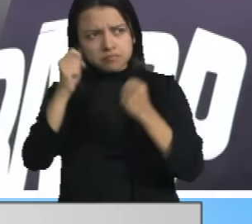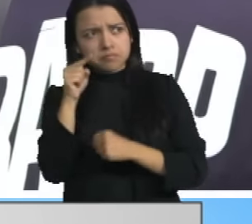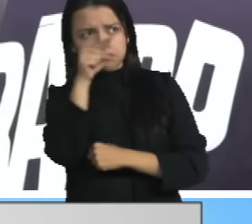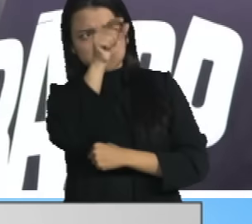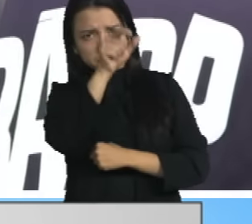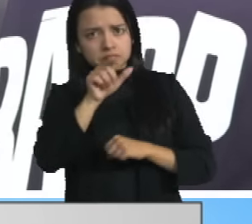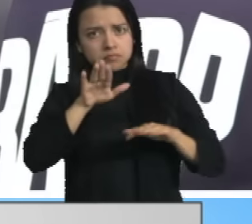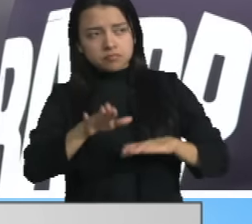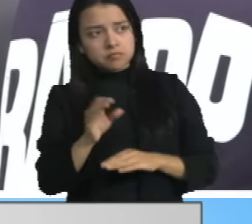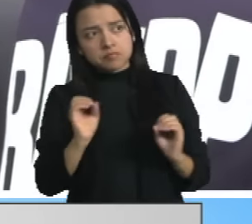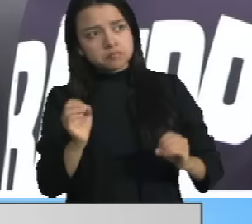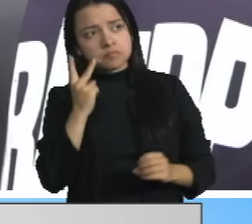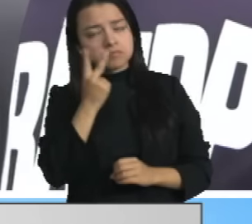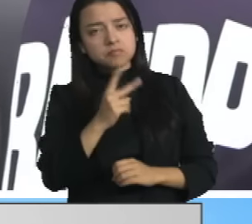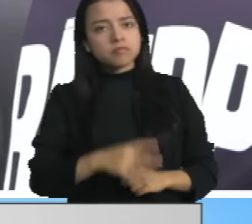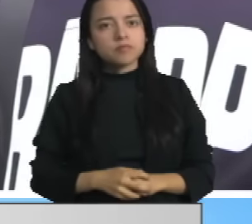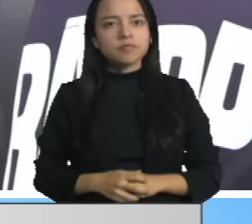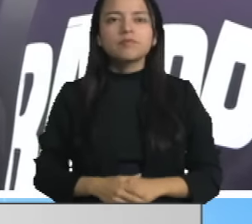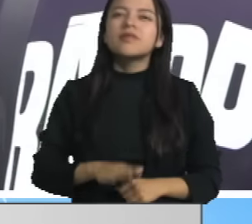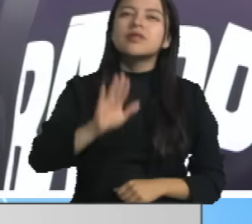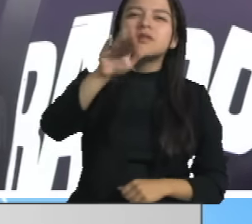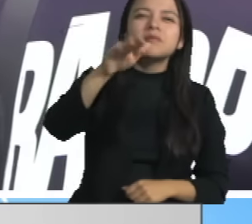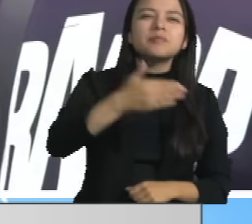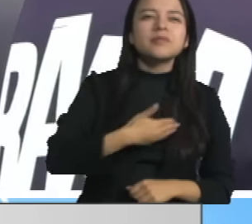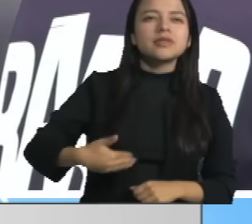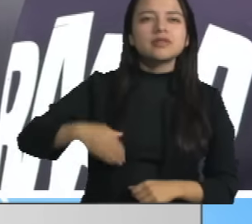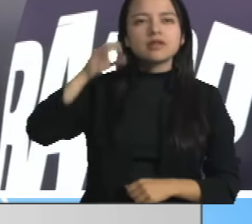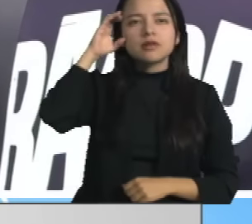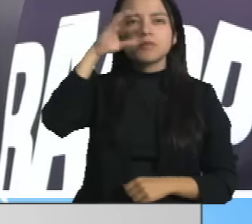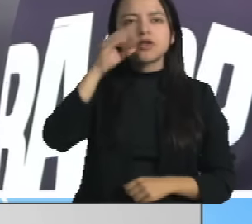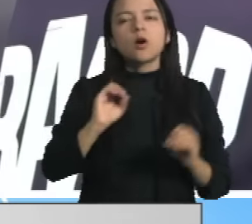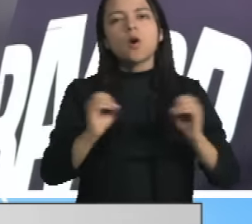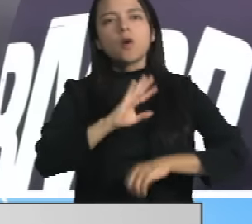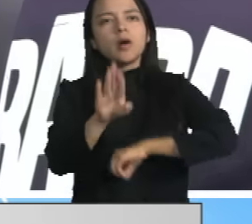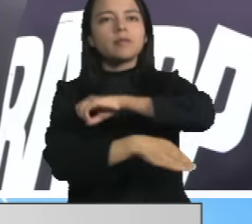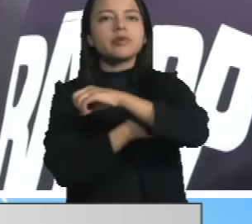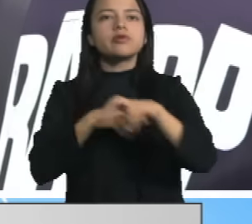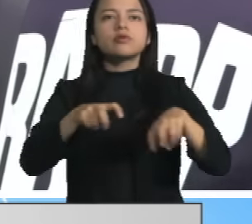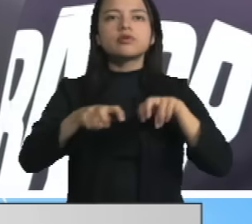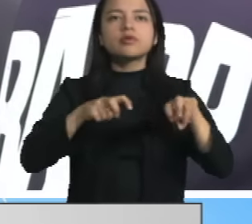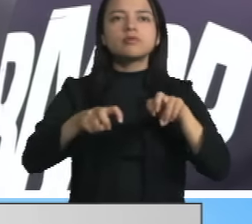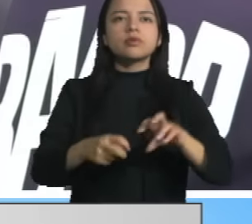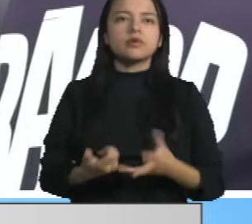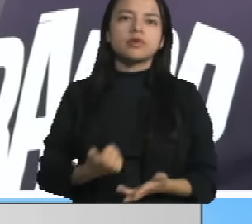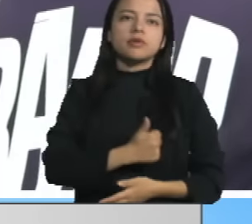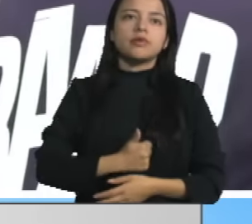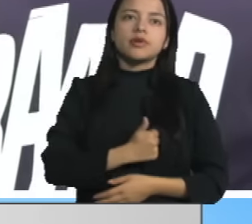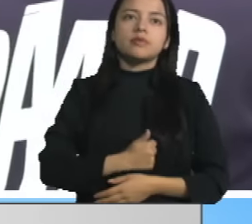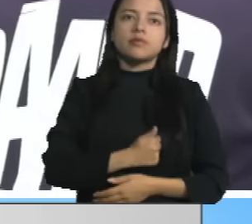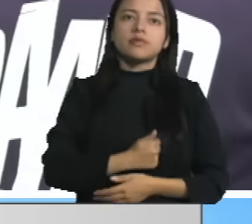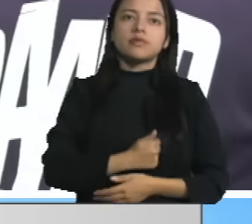sitio. Le hago un llamado al presidente Petro para que, o al ministro de Transporte, para que por favor se presente, no sé, en el playón o algo,